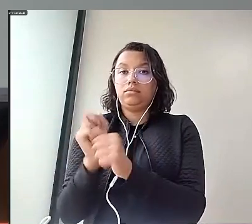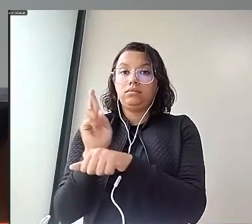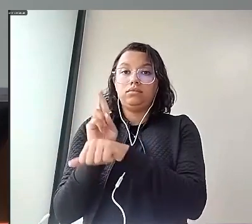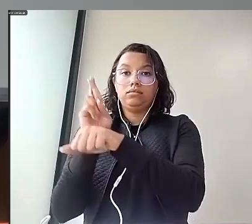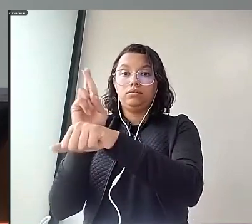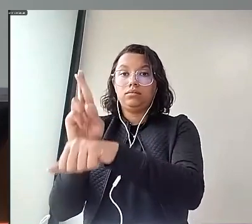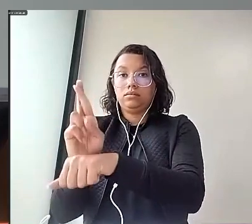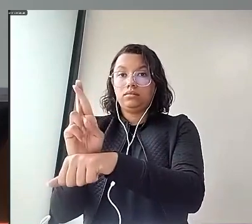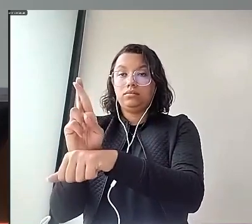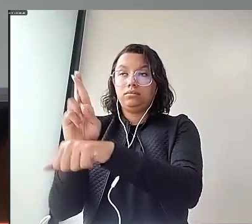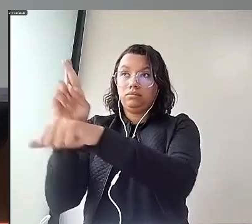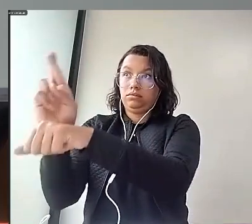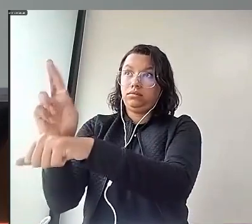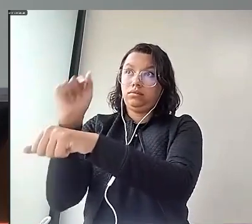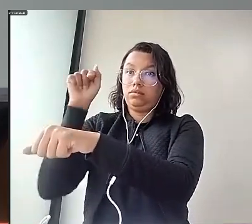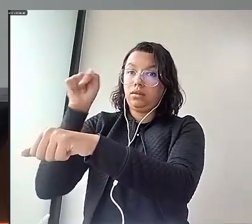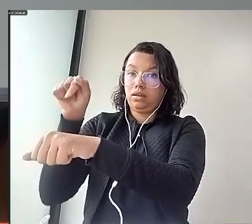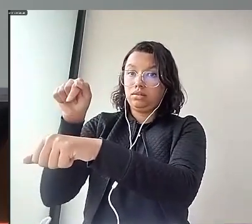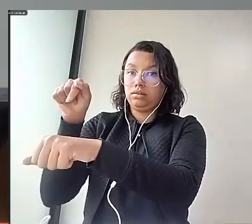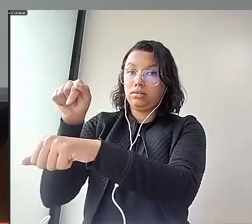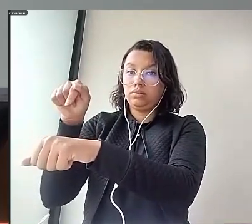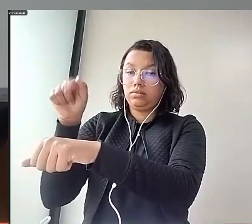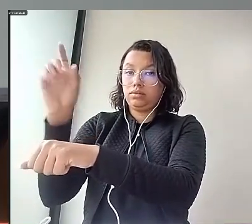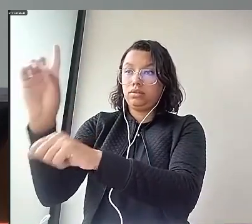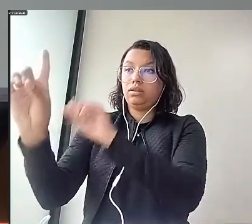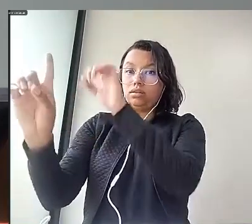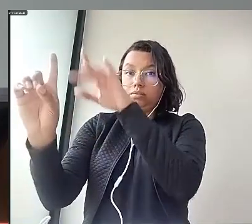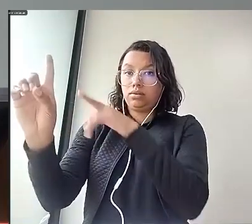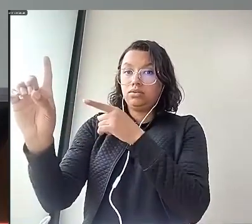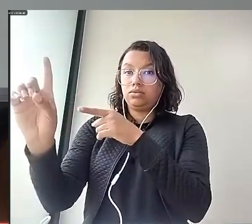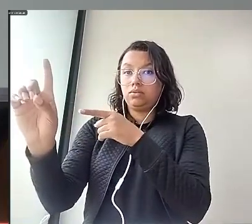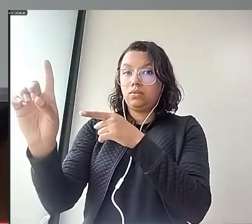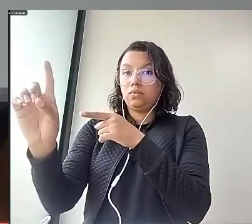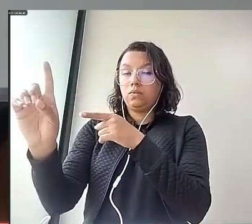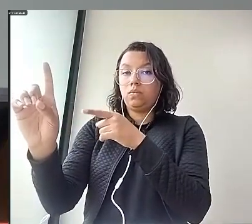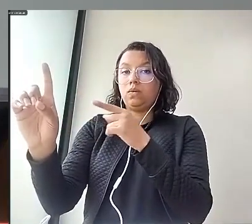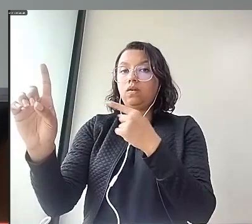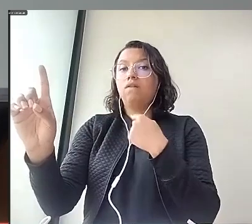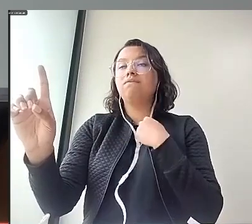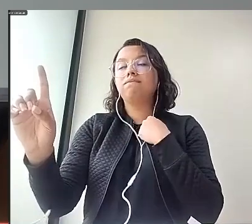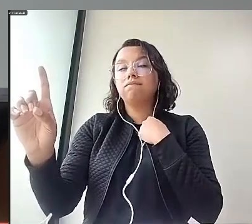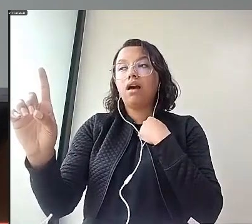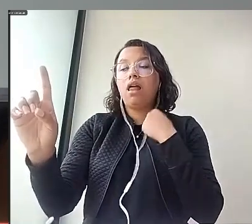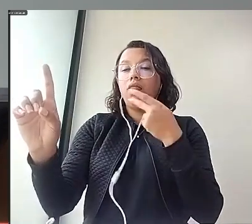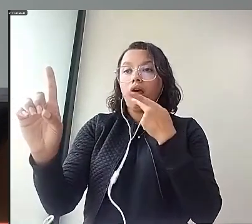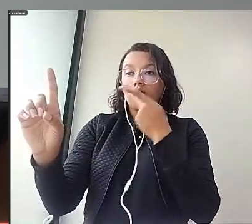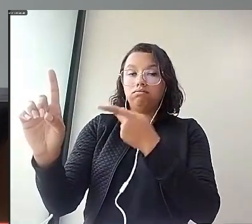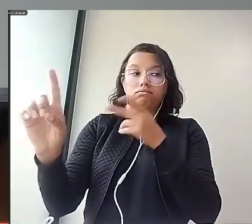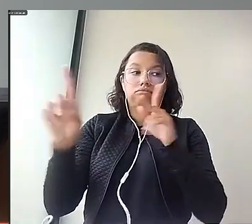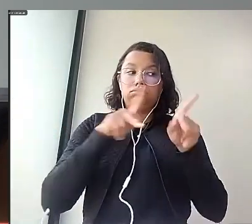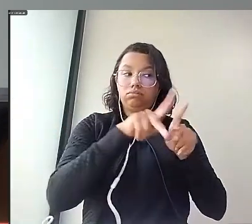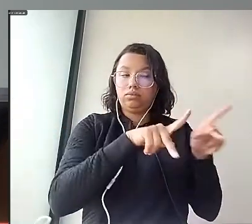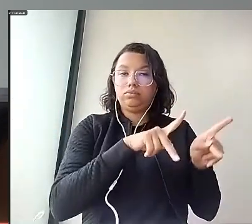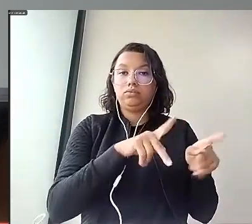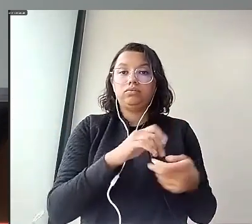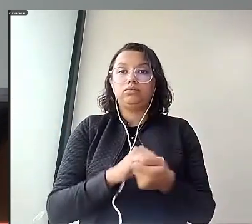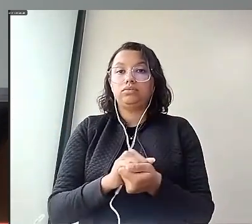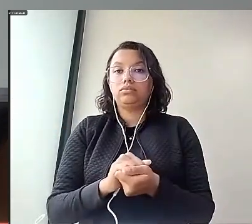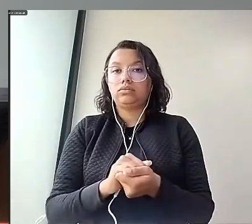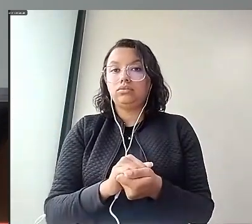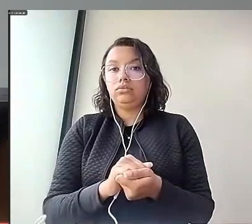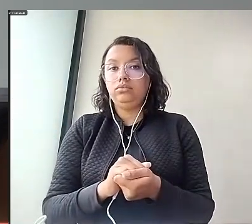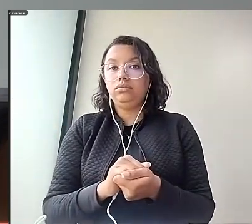representantes son los que se eligen al Parlamento y esos no